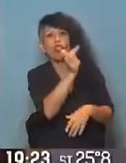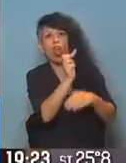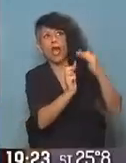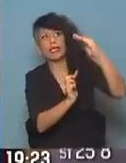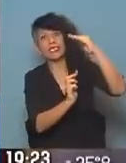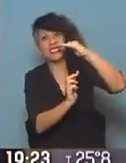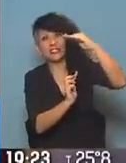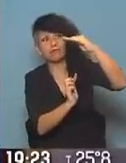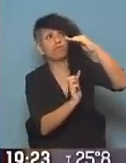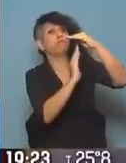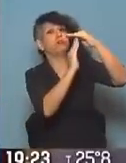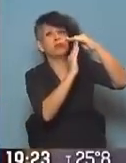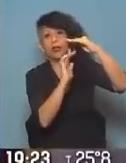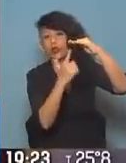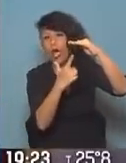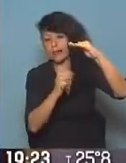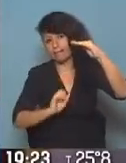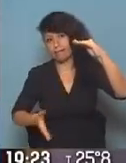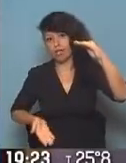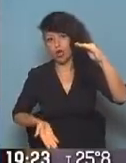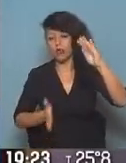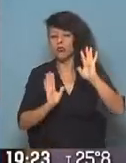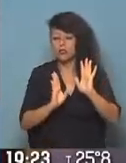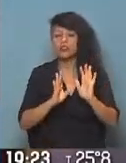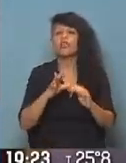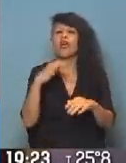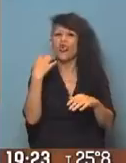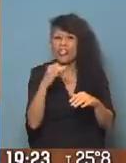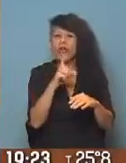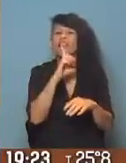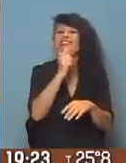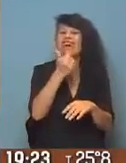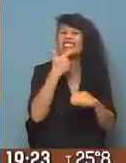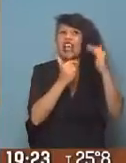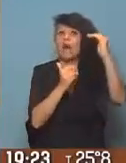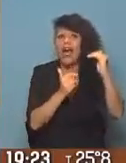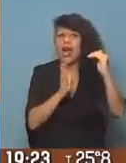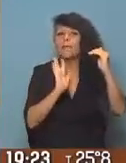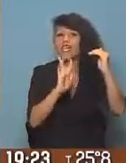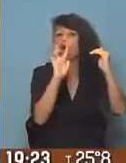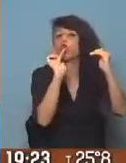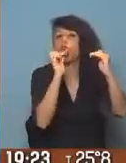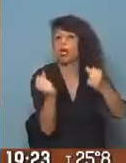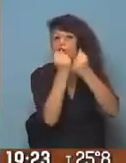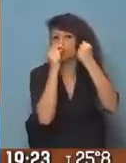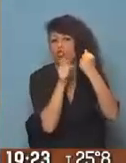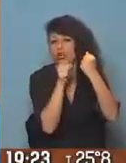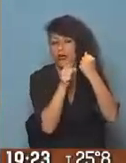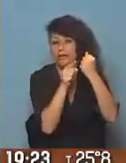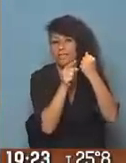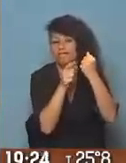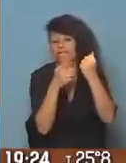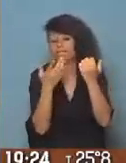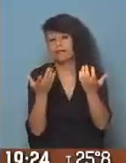encontrar el espacio para que el banco central pueda bajar las tasas sin que se escape el dólar y para eso necesario bajar el riesgo país y las expectativas de